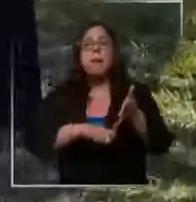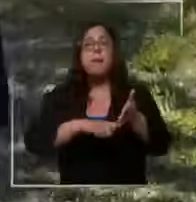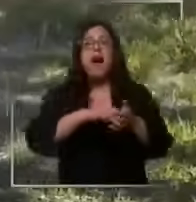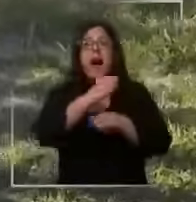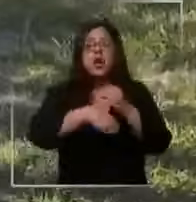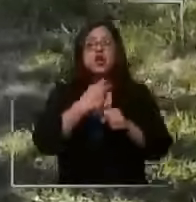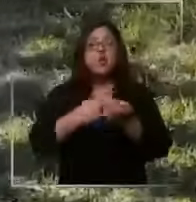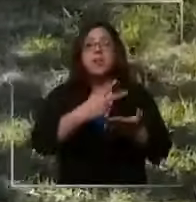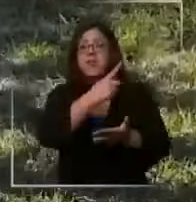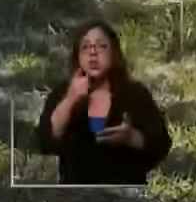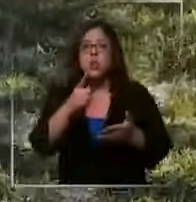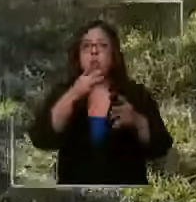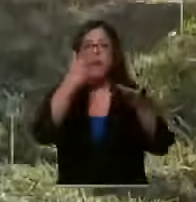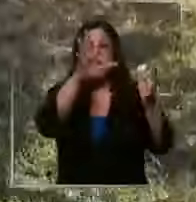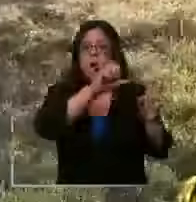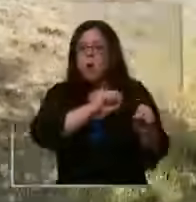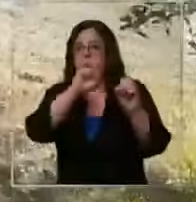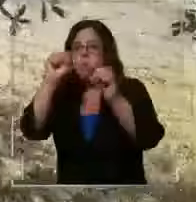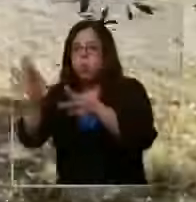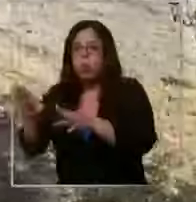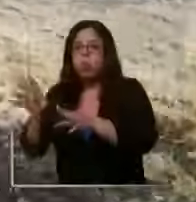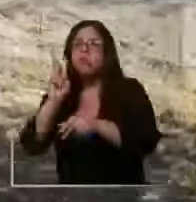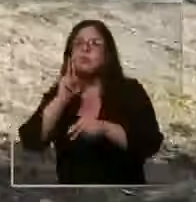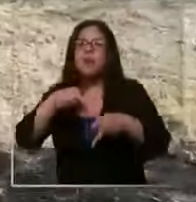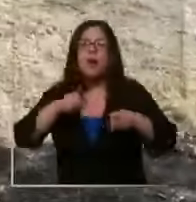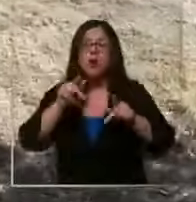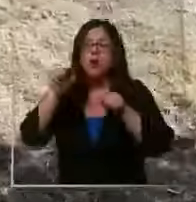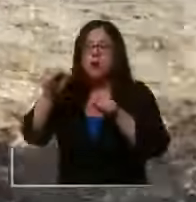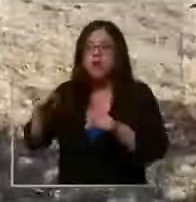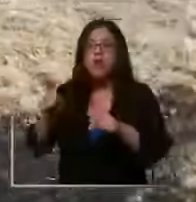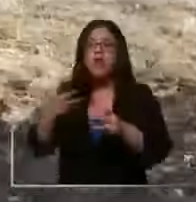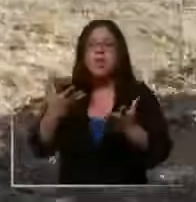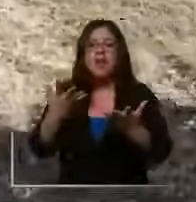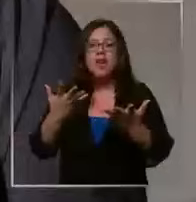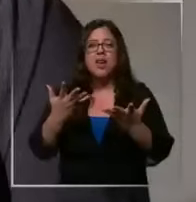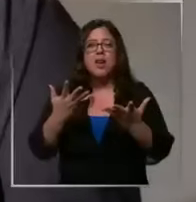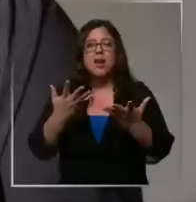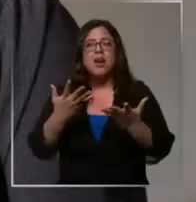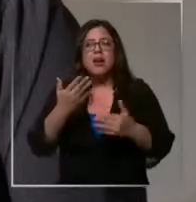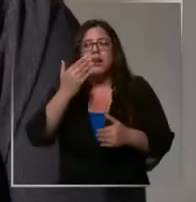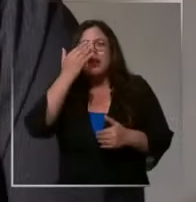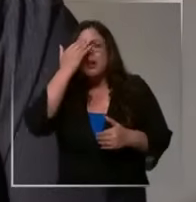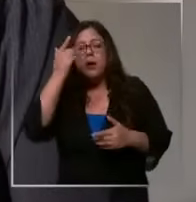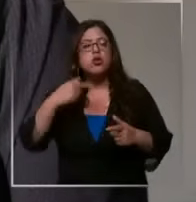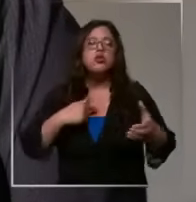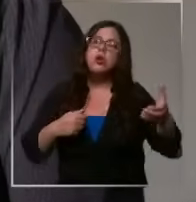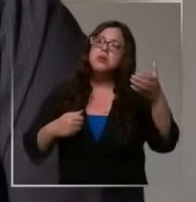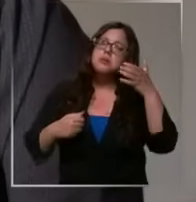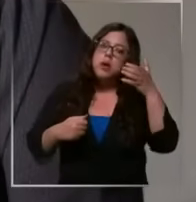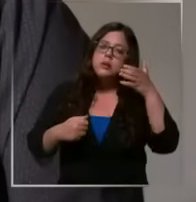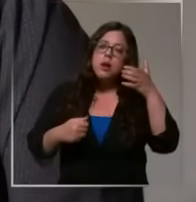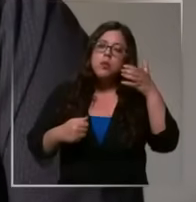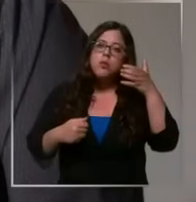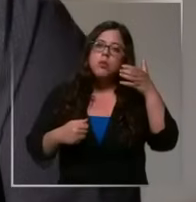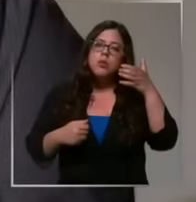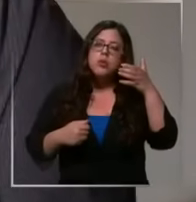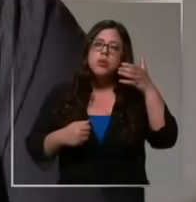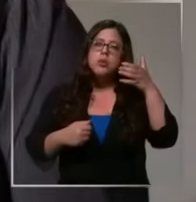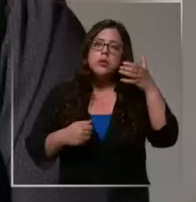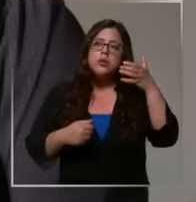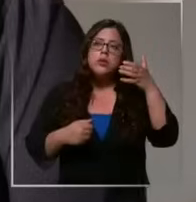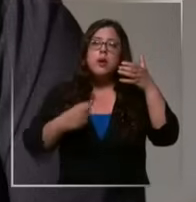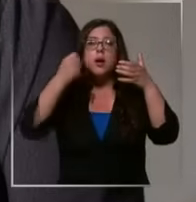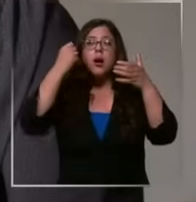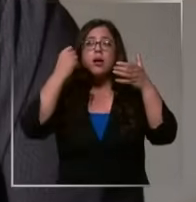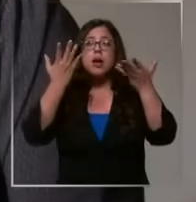llevárselo sin previo aviso ni autorización. Es aquí que comienza esta pesadilla. la llamo para saber, que,